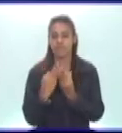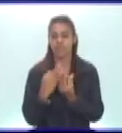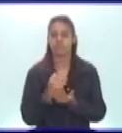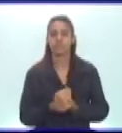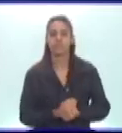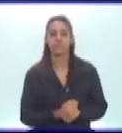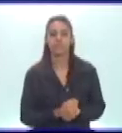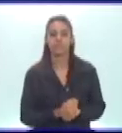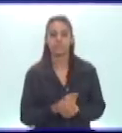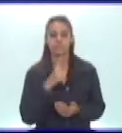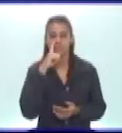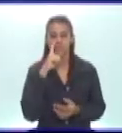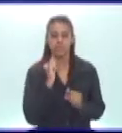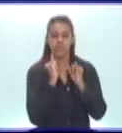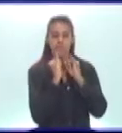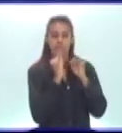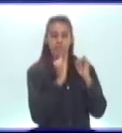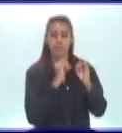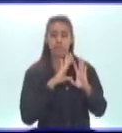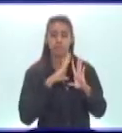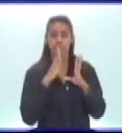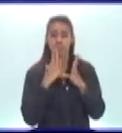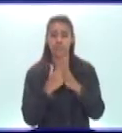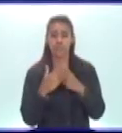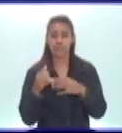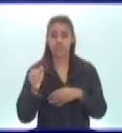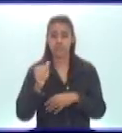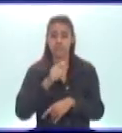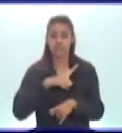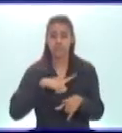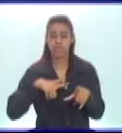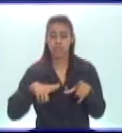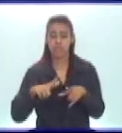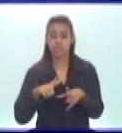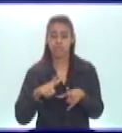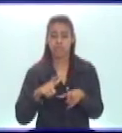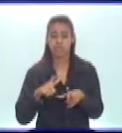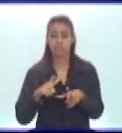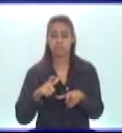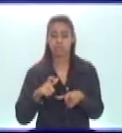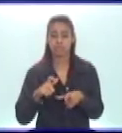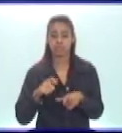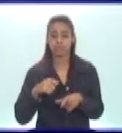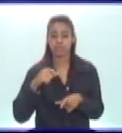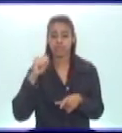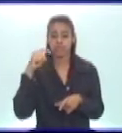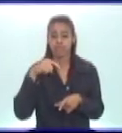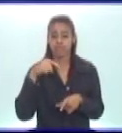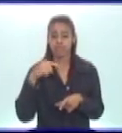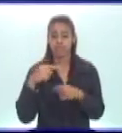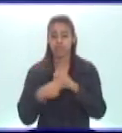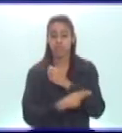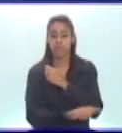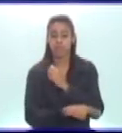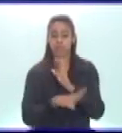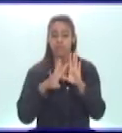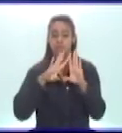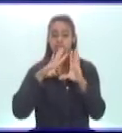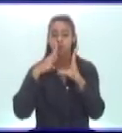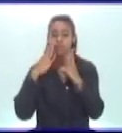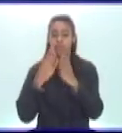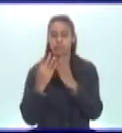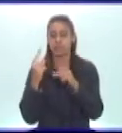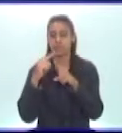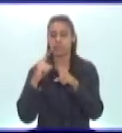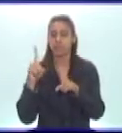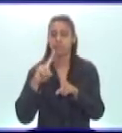que nuestro niño esté informado de la situación actual del país, de qué está sucediendo en el mundo, no solo de las tareas